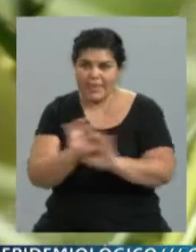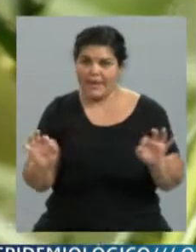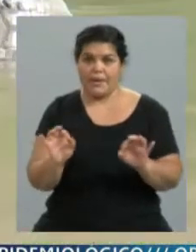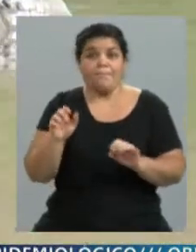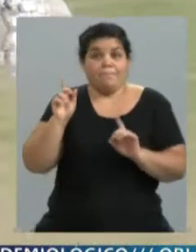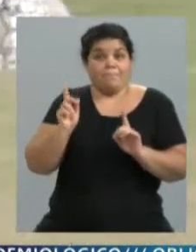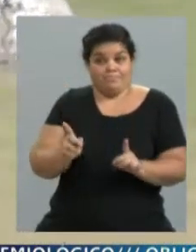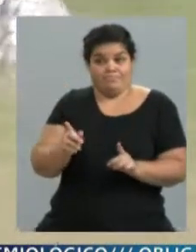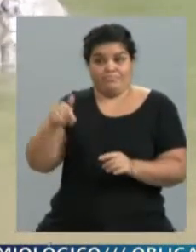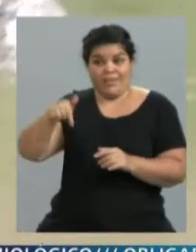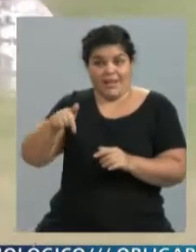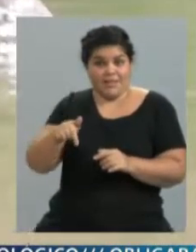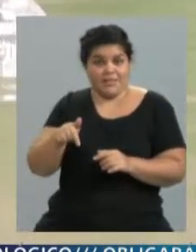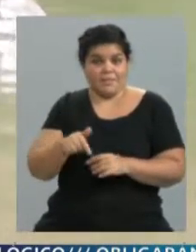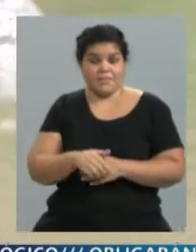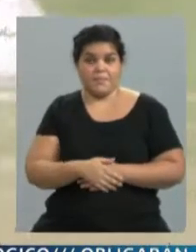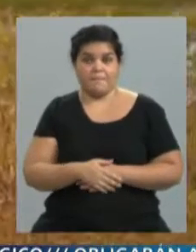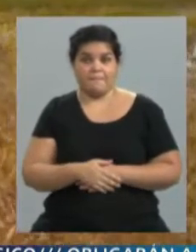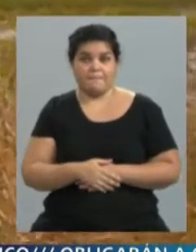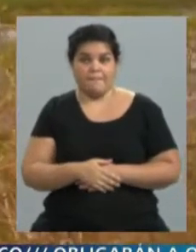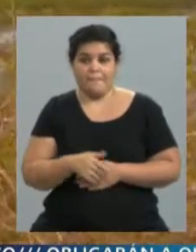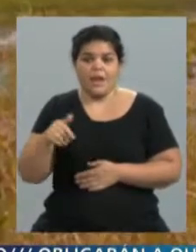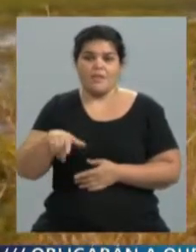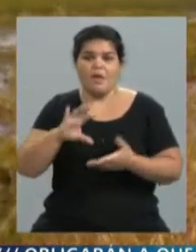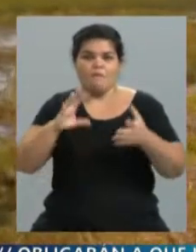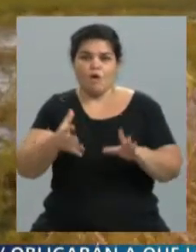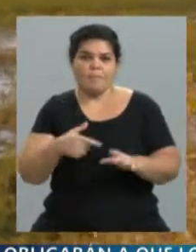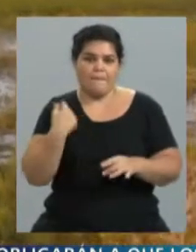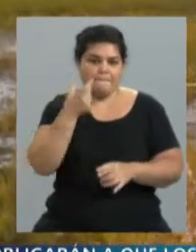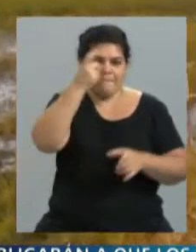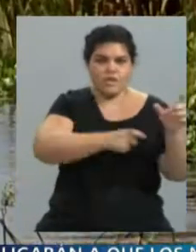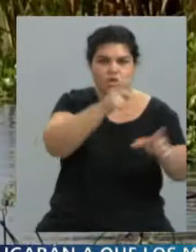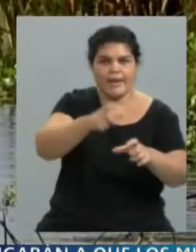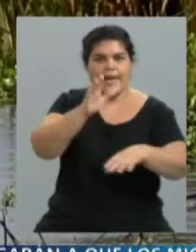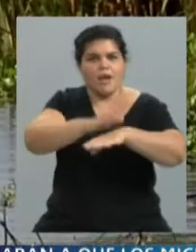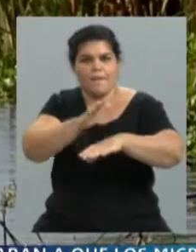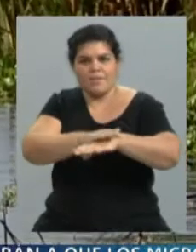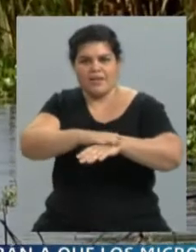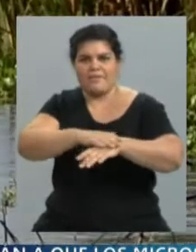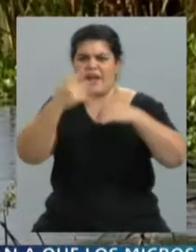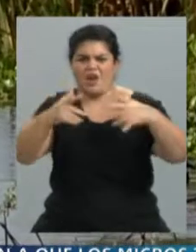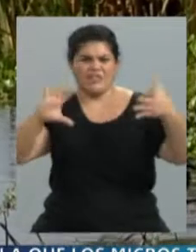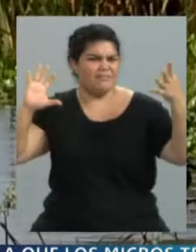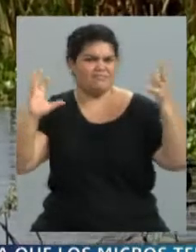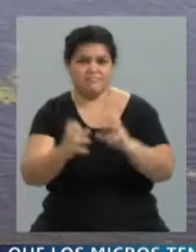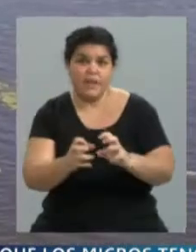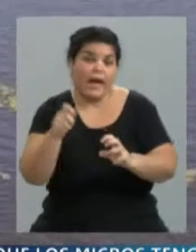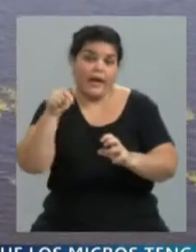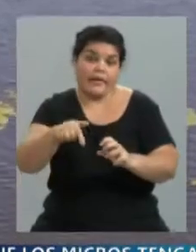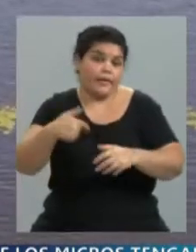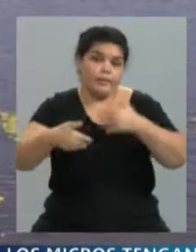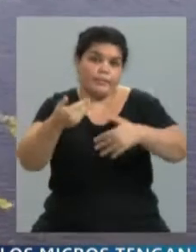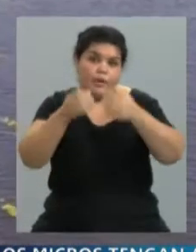en este camino de la destrucción, y bueno, pueden pasar un montón de cosas. Sí. Y estas